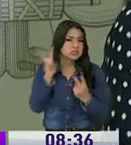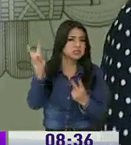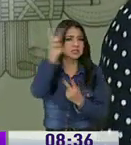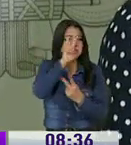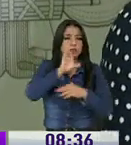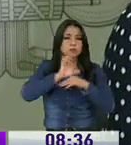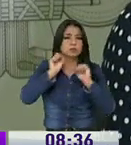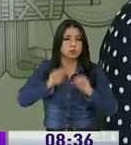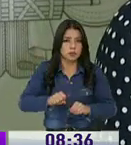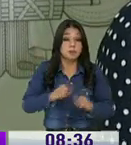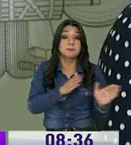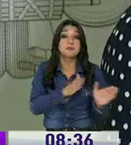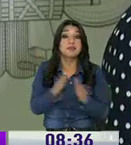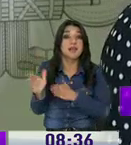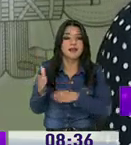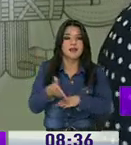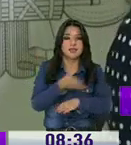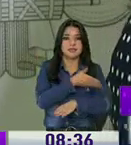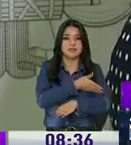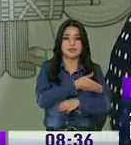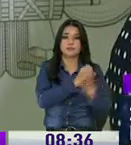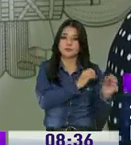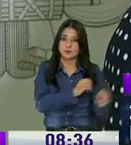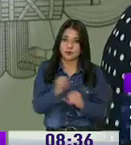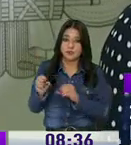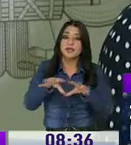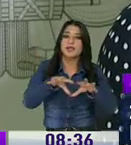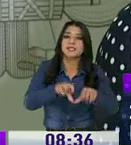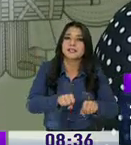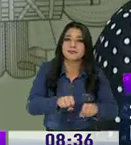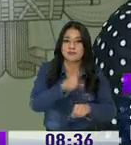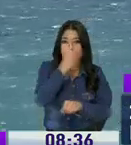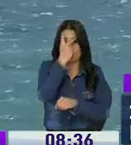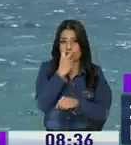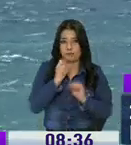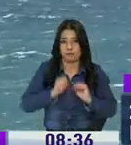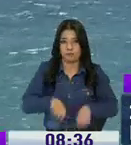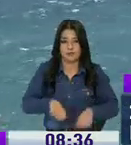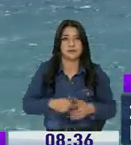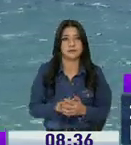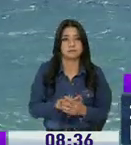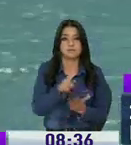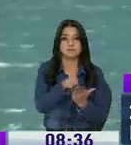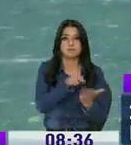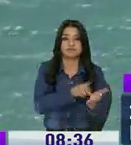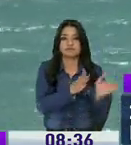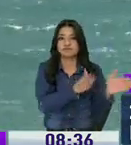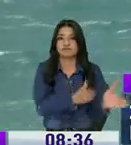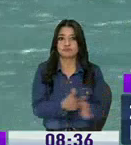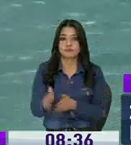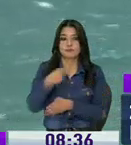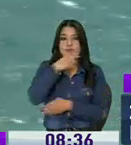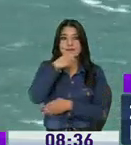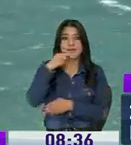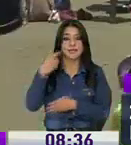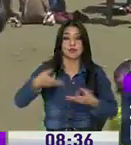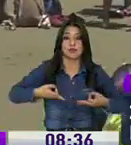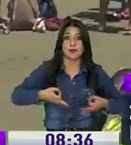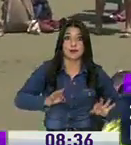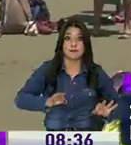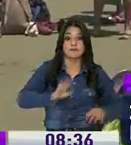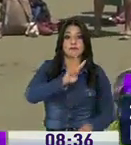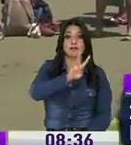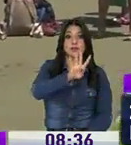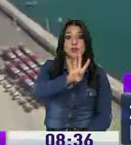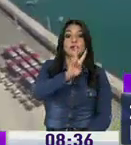país, si es que planificamos y hacemos las reservaciones con anticipación. La programación viene marcada por el feriado de carnaval, que será el